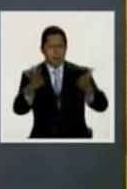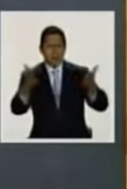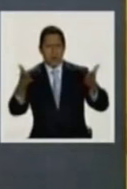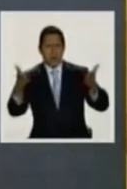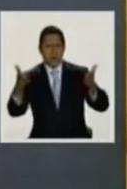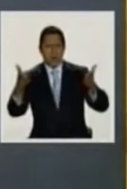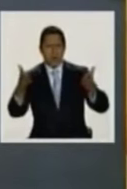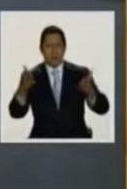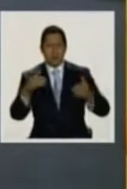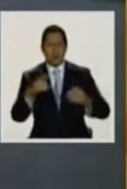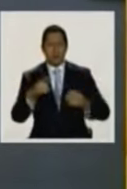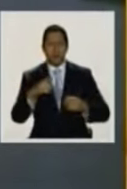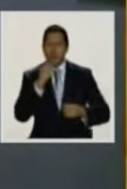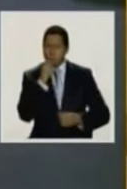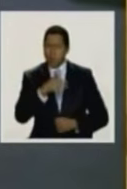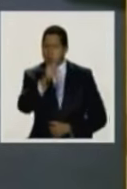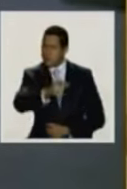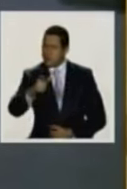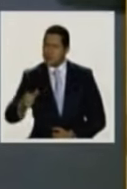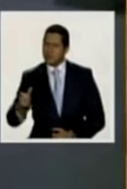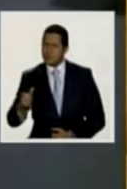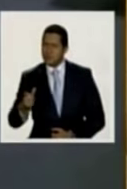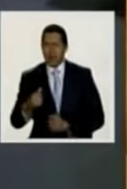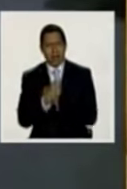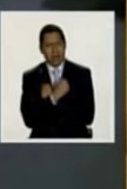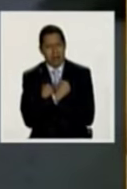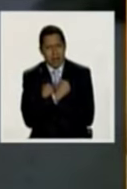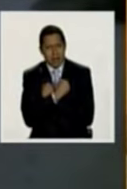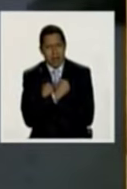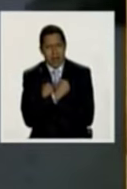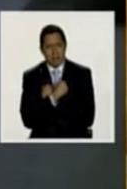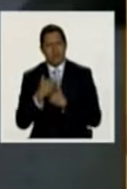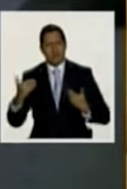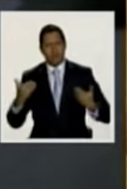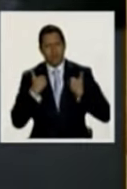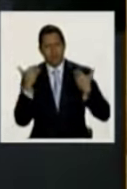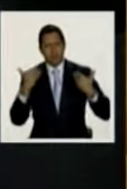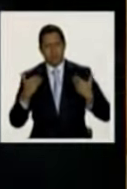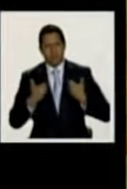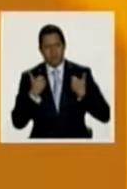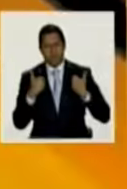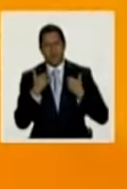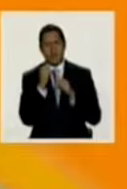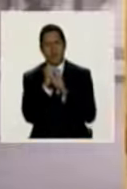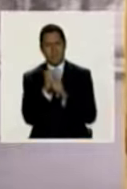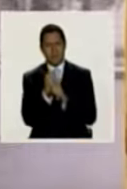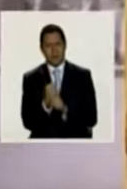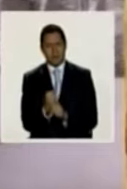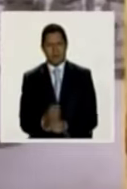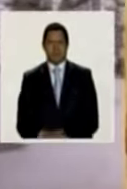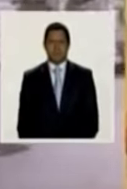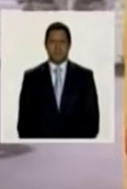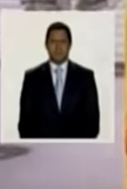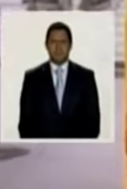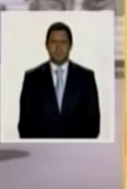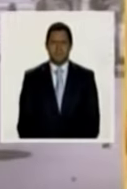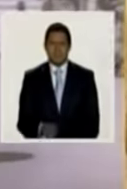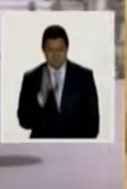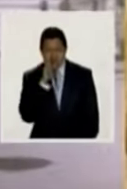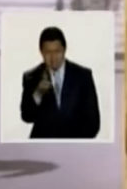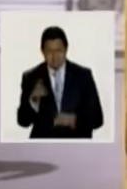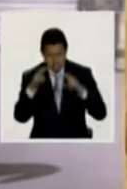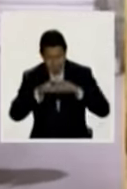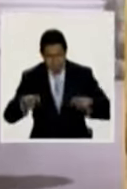abiertos, donde una raza buena ama, sufre y espera.